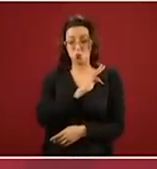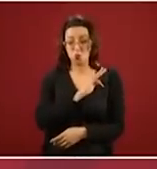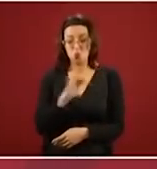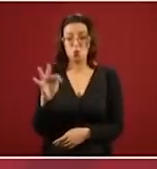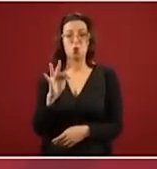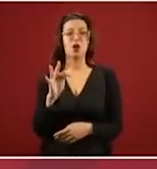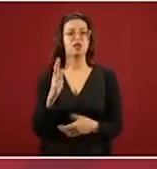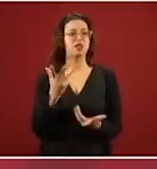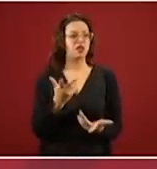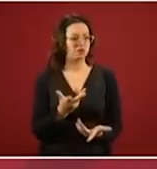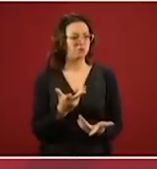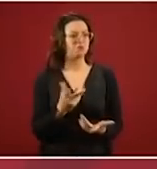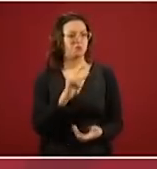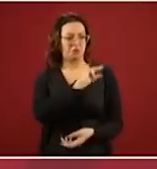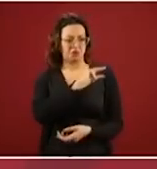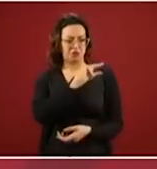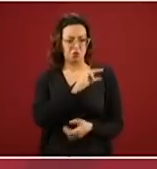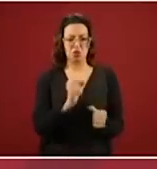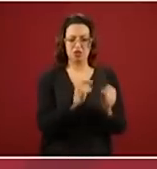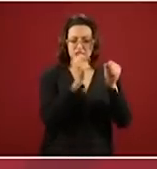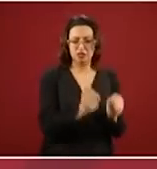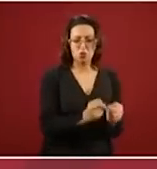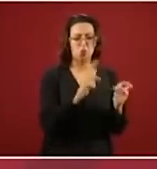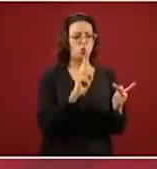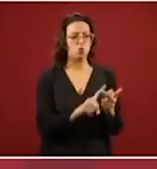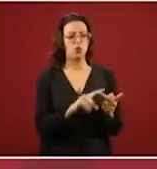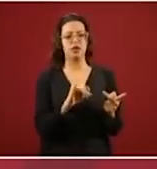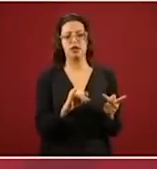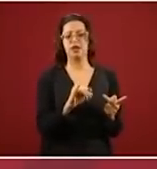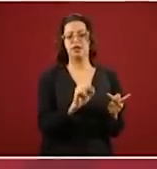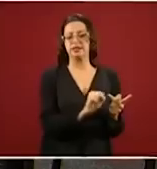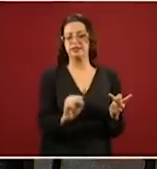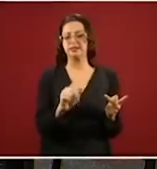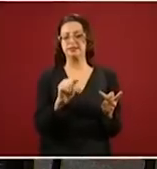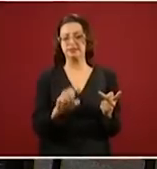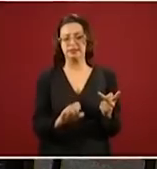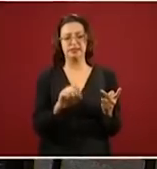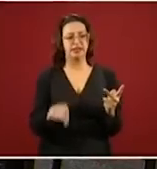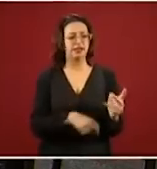un seguro de ser derechohabiente se lista